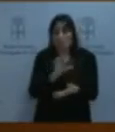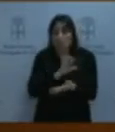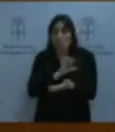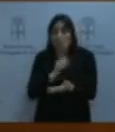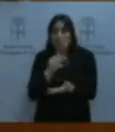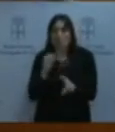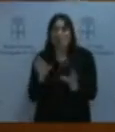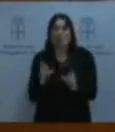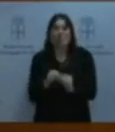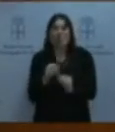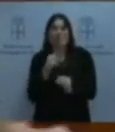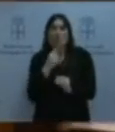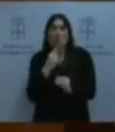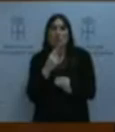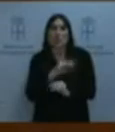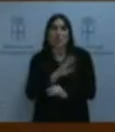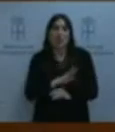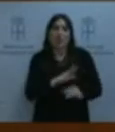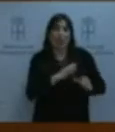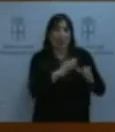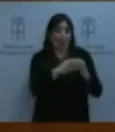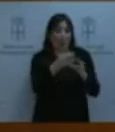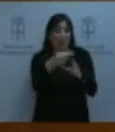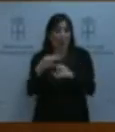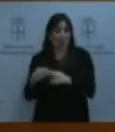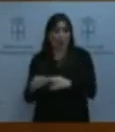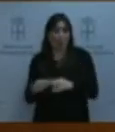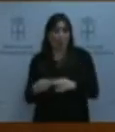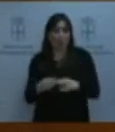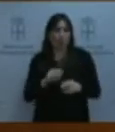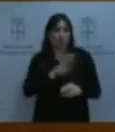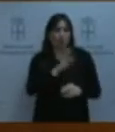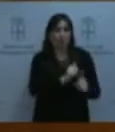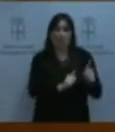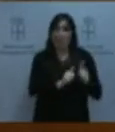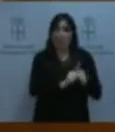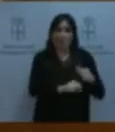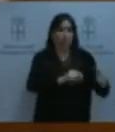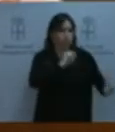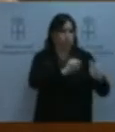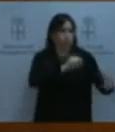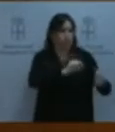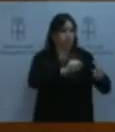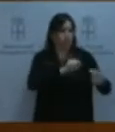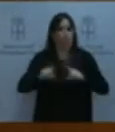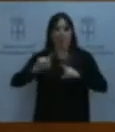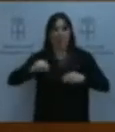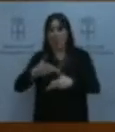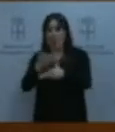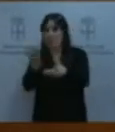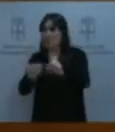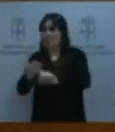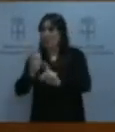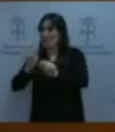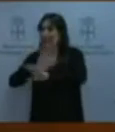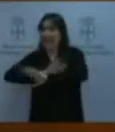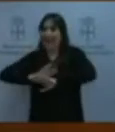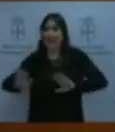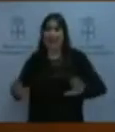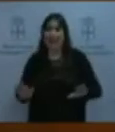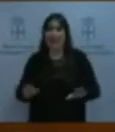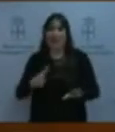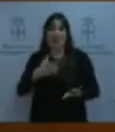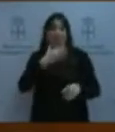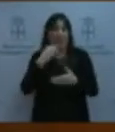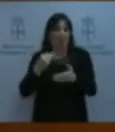políticos de discutir entre nosotros que de solucionar sus problemas. Y había un chaval joven allí que tendría menos de 30 años al que le habían quemado y muerto